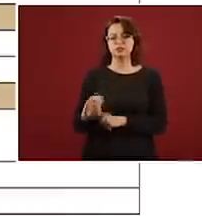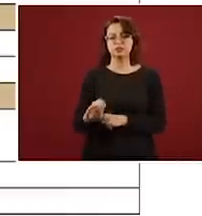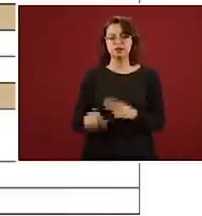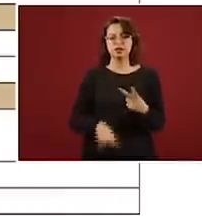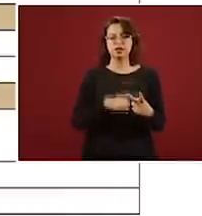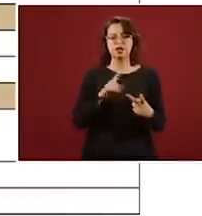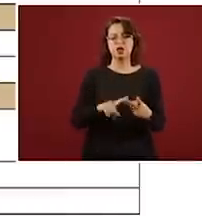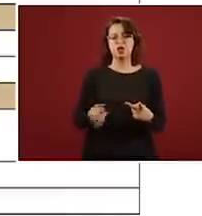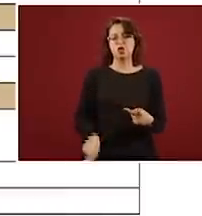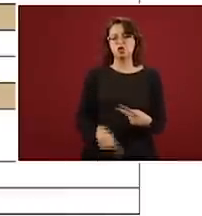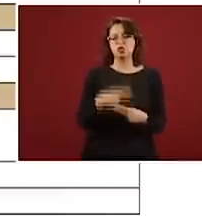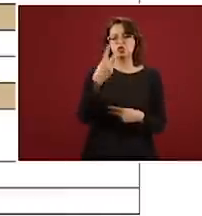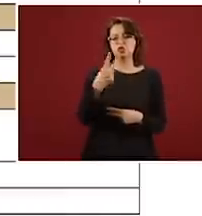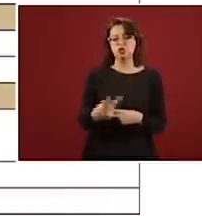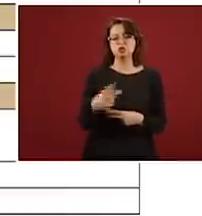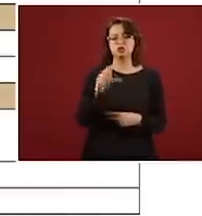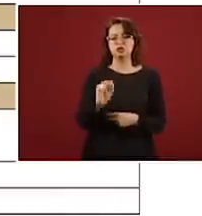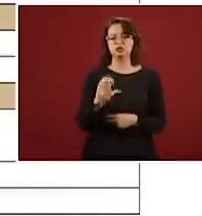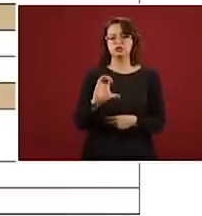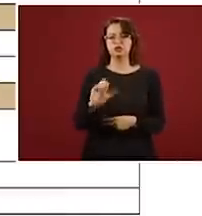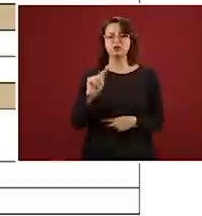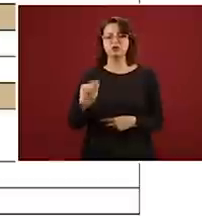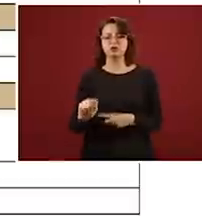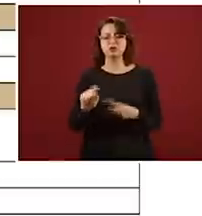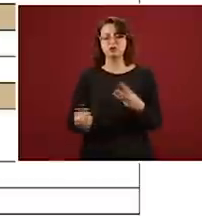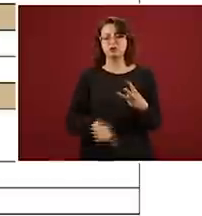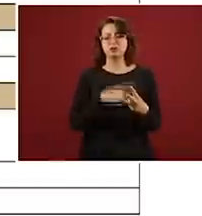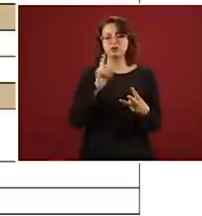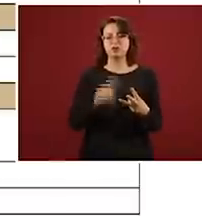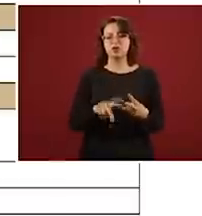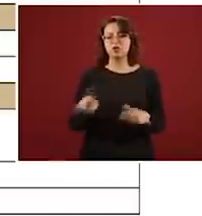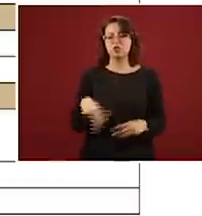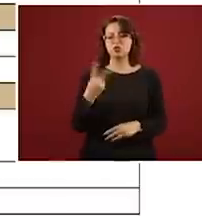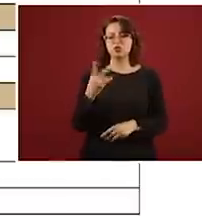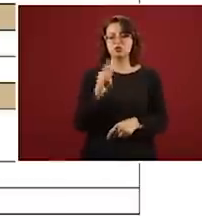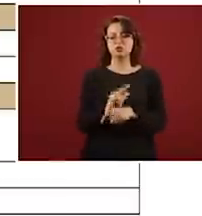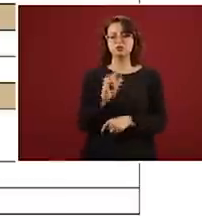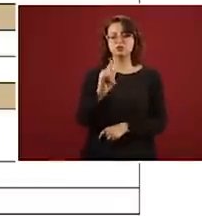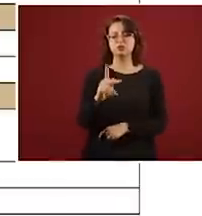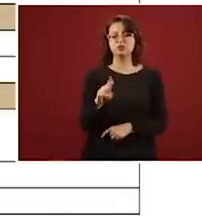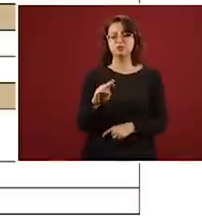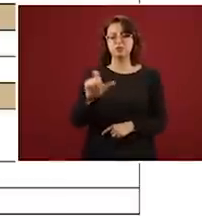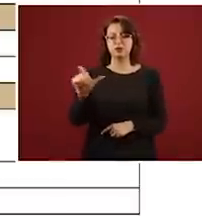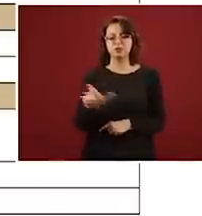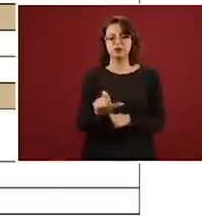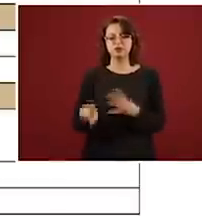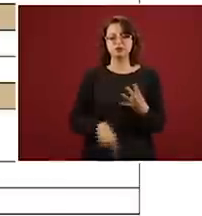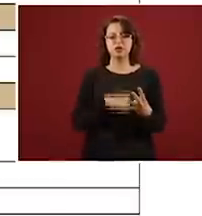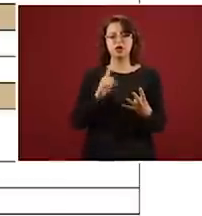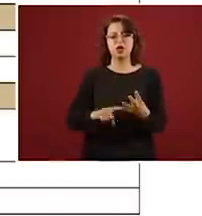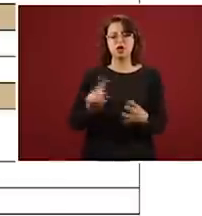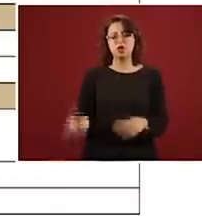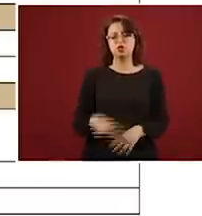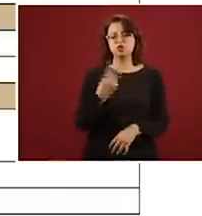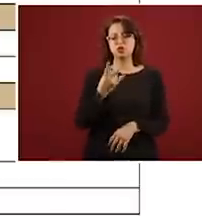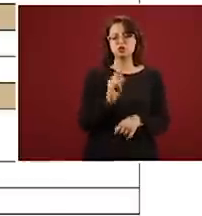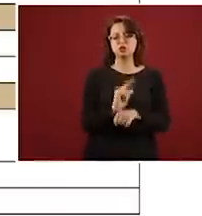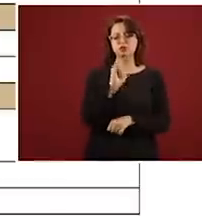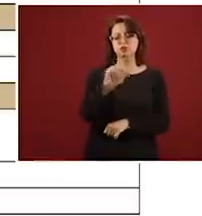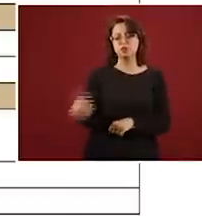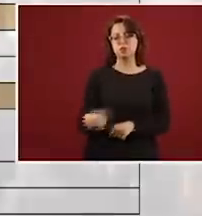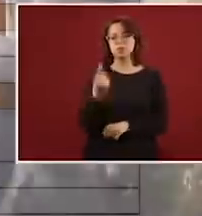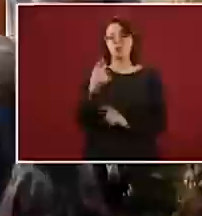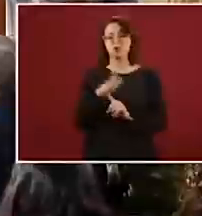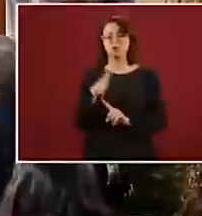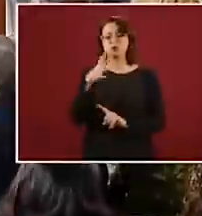2 aviones de la Secretaría de Comunicaciones y Transportes, 2 aviones de Pemex y 2 aviones y un helicóptero de